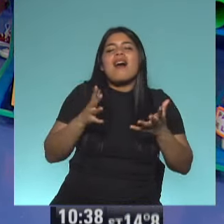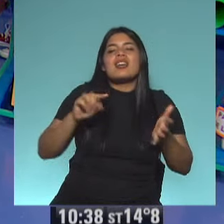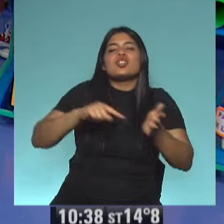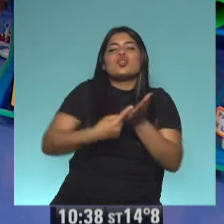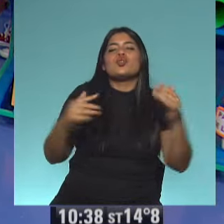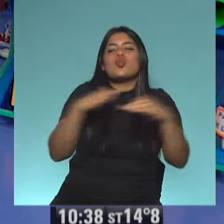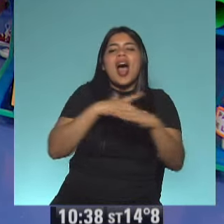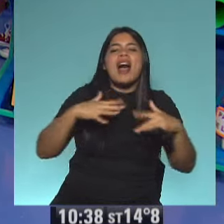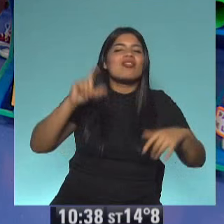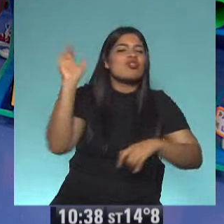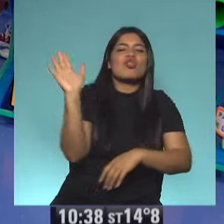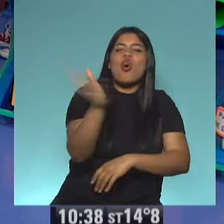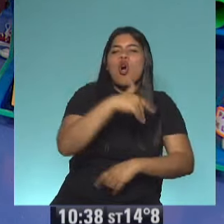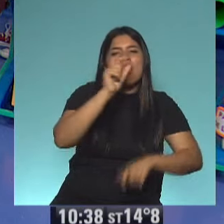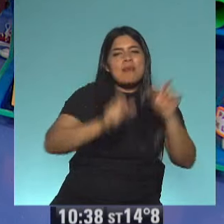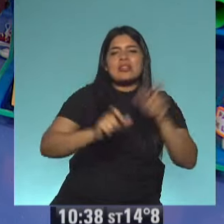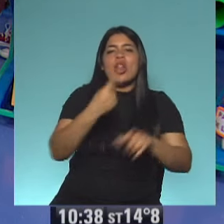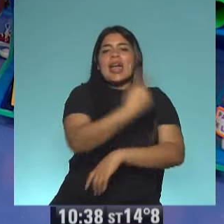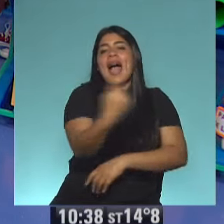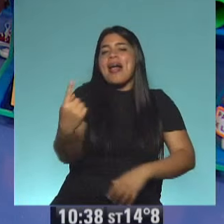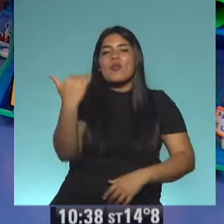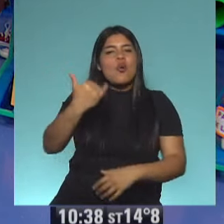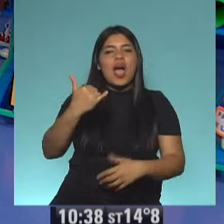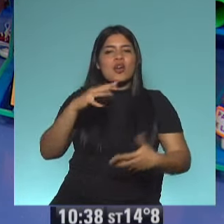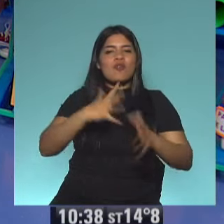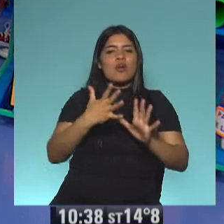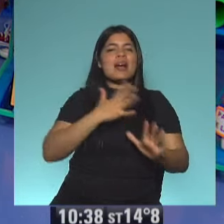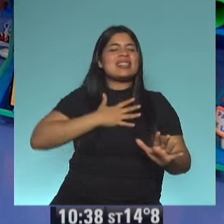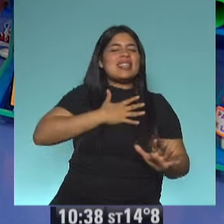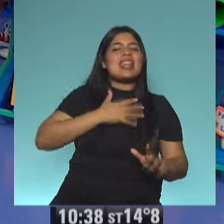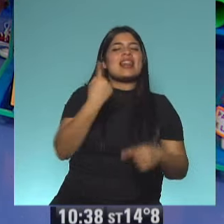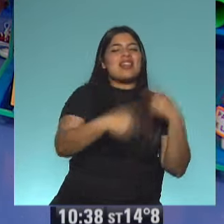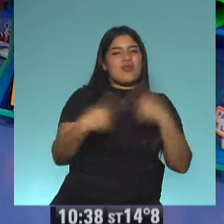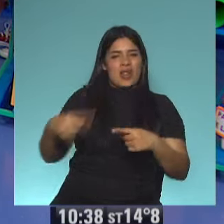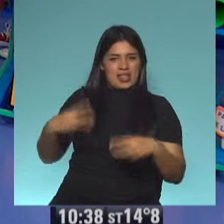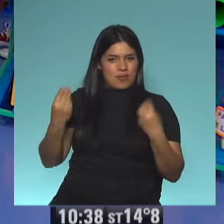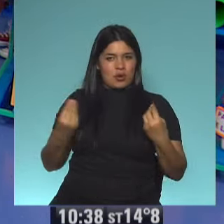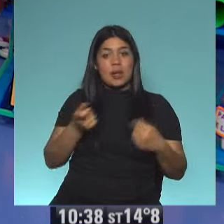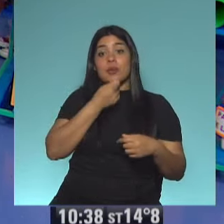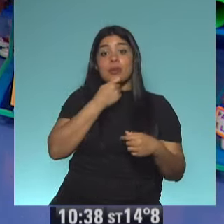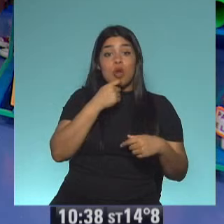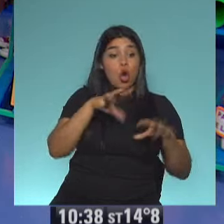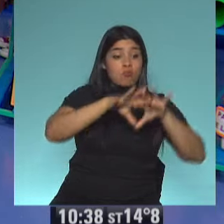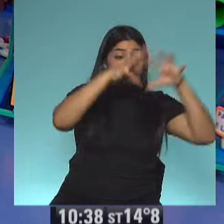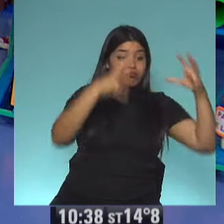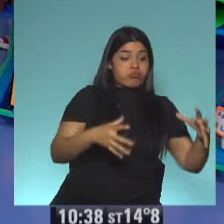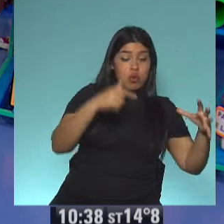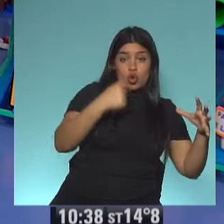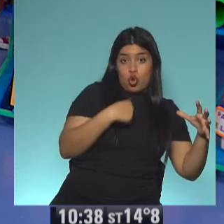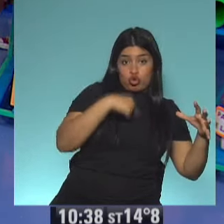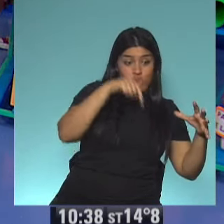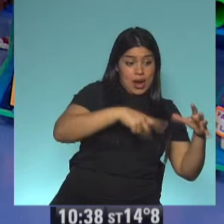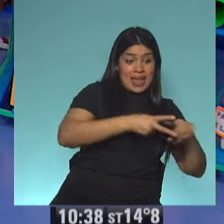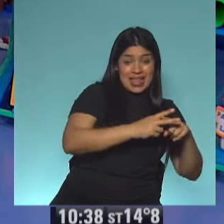el carnaval, cada uno desde su lugar, porque hay galpones como el nuestro, hay muchos donde se